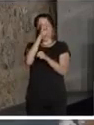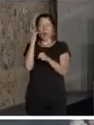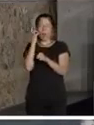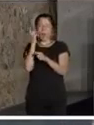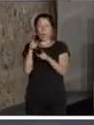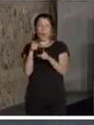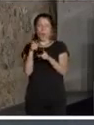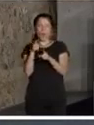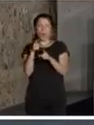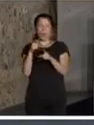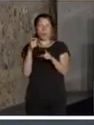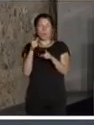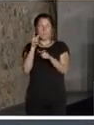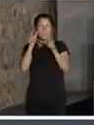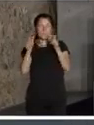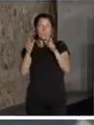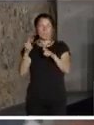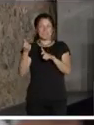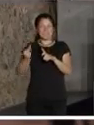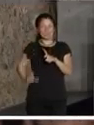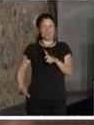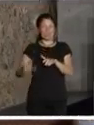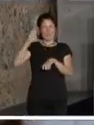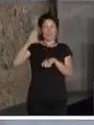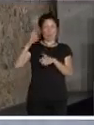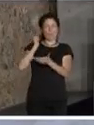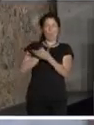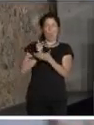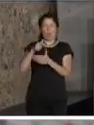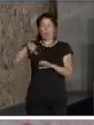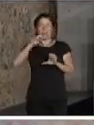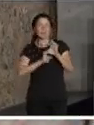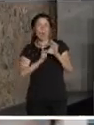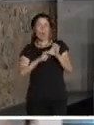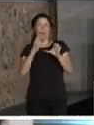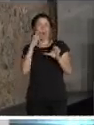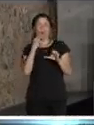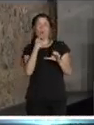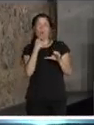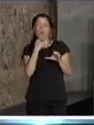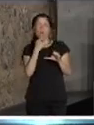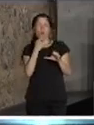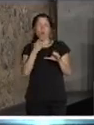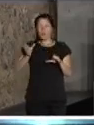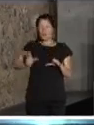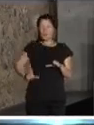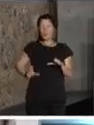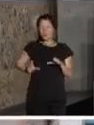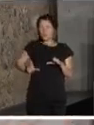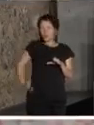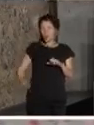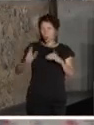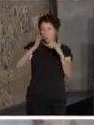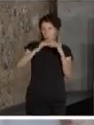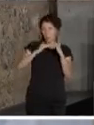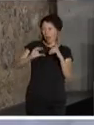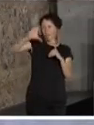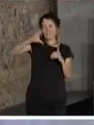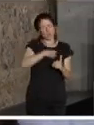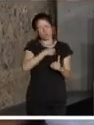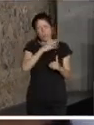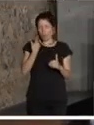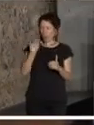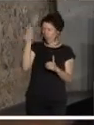tienen que pagar esa subida de los salarios Fernández vara dijo que en extremadura no se podía subir el salario mínimo cuando ya estaba